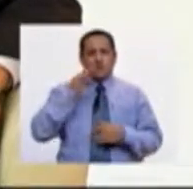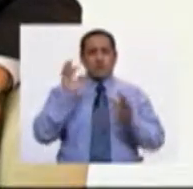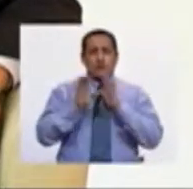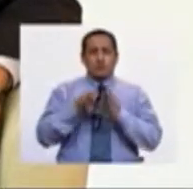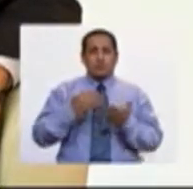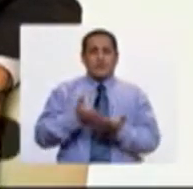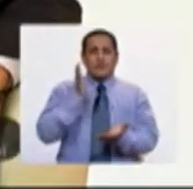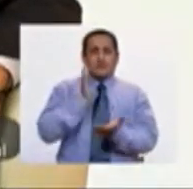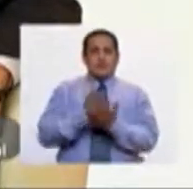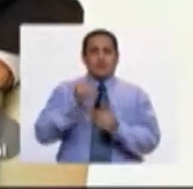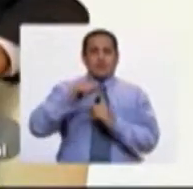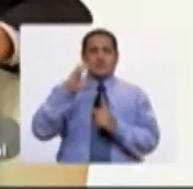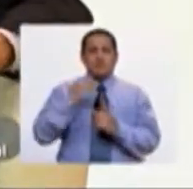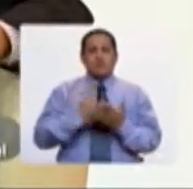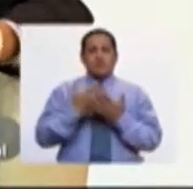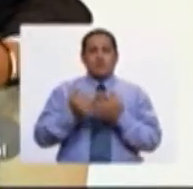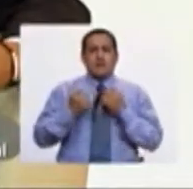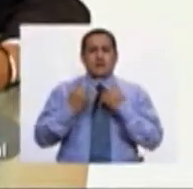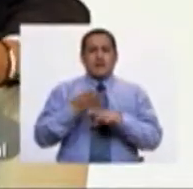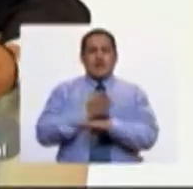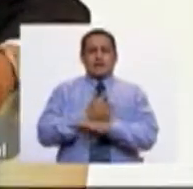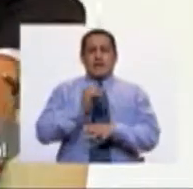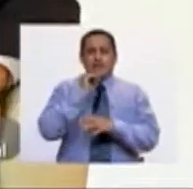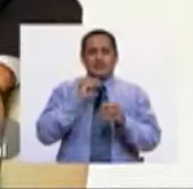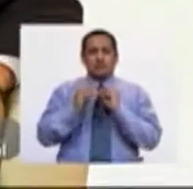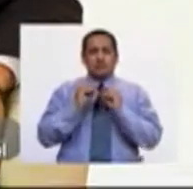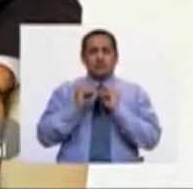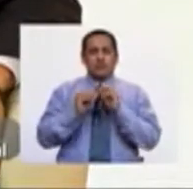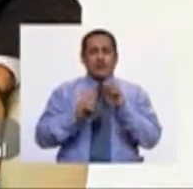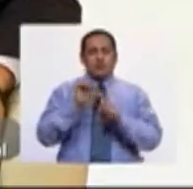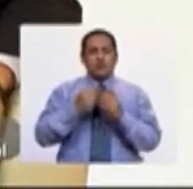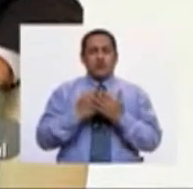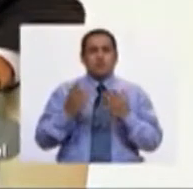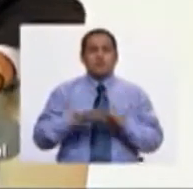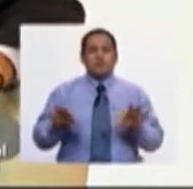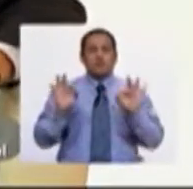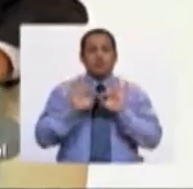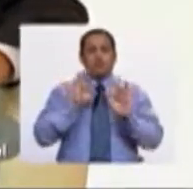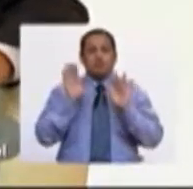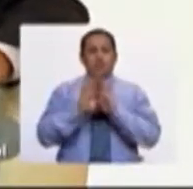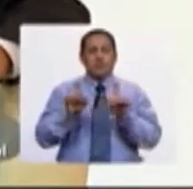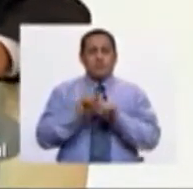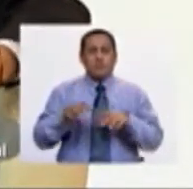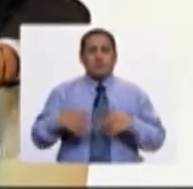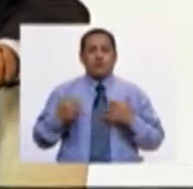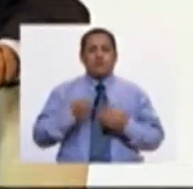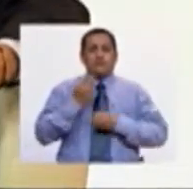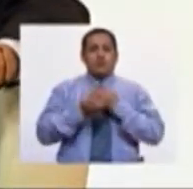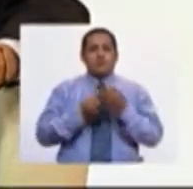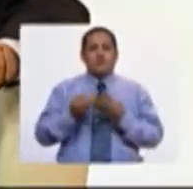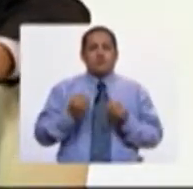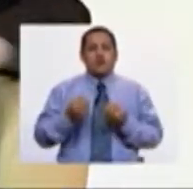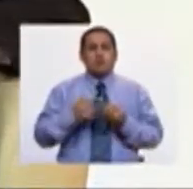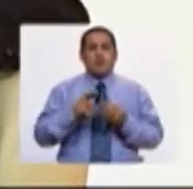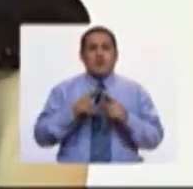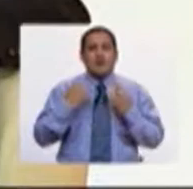es una sentencia que ha terminado siendo una sentencia incompleta. Hay aspectos cruciales sobre los cuales no ha podido pronunciarse